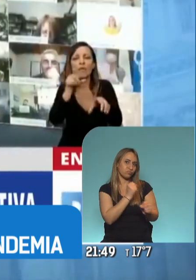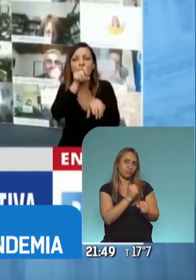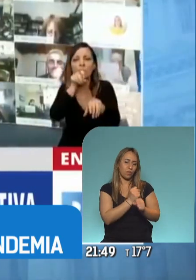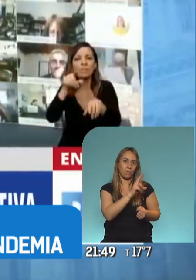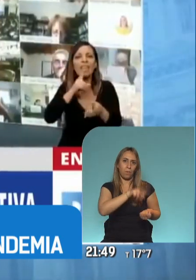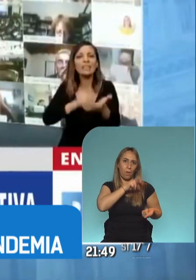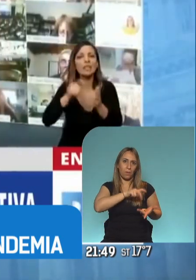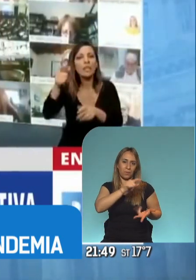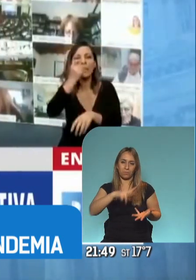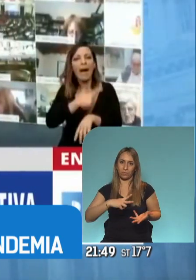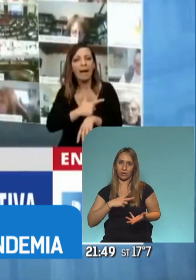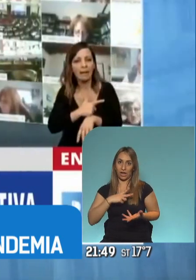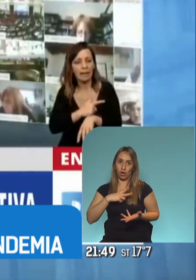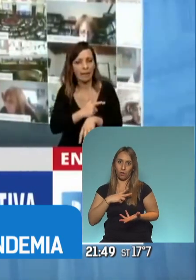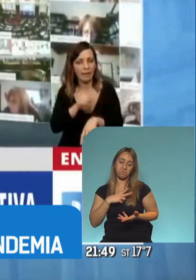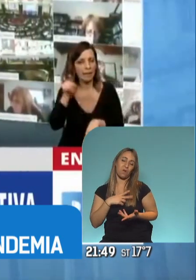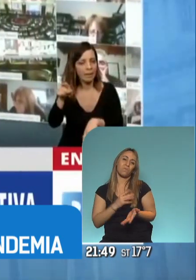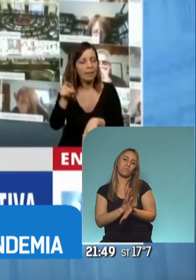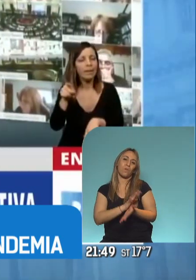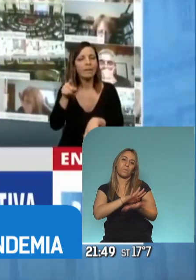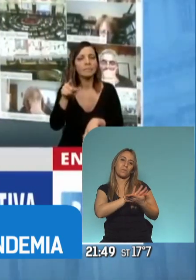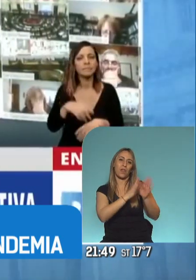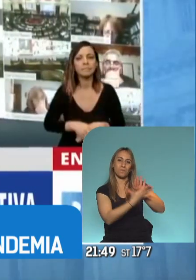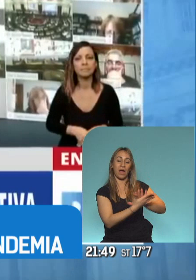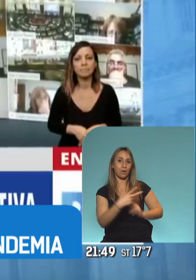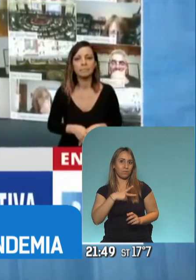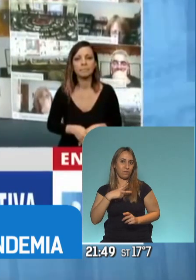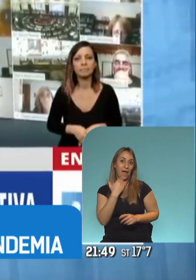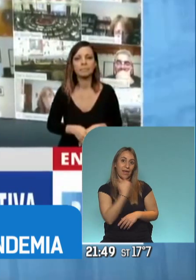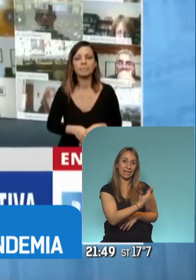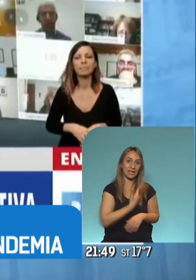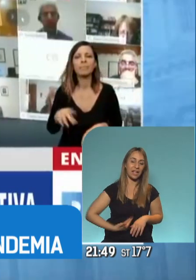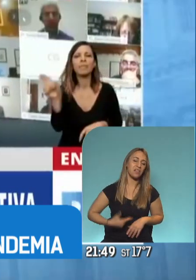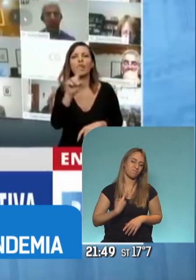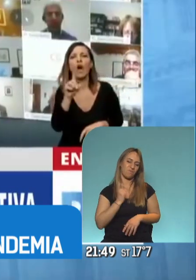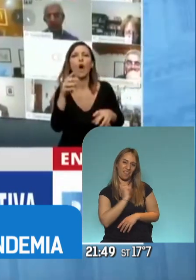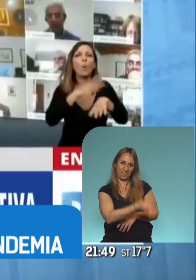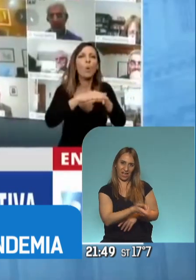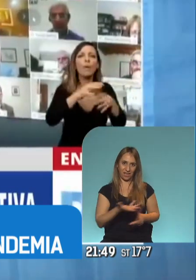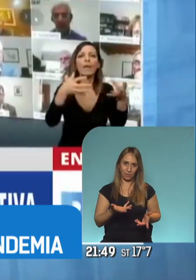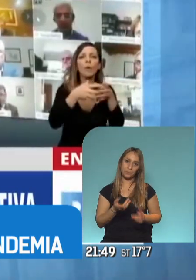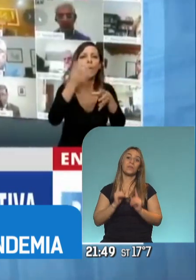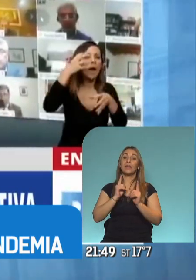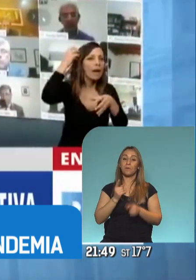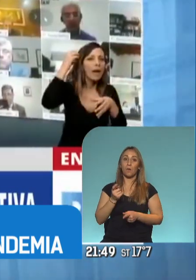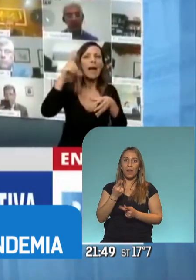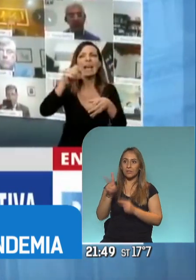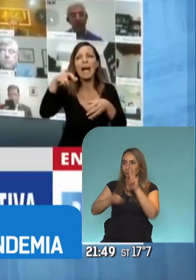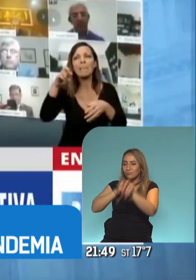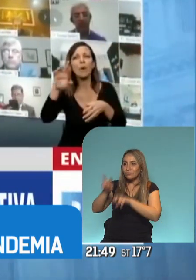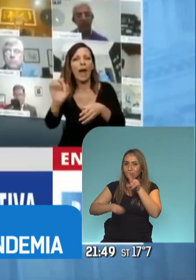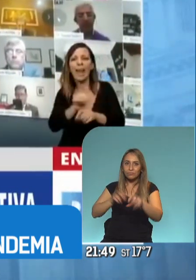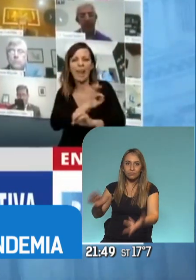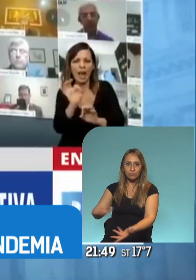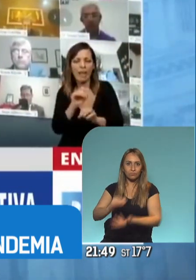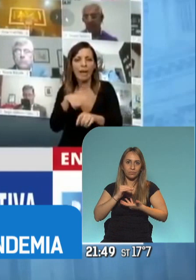gente tanto que tienen o que recibieron, ¿no? Además va a generar puestos de trabajo. Me parece que es